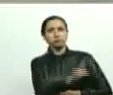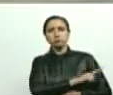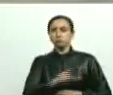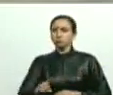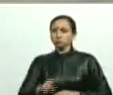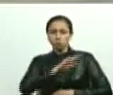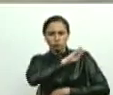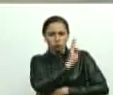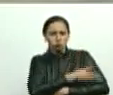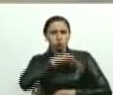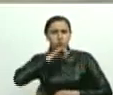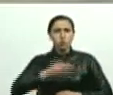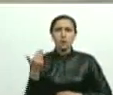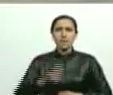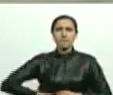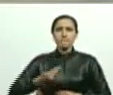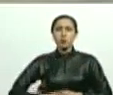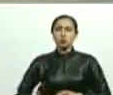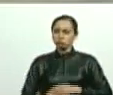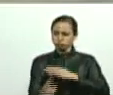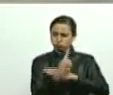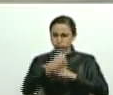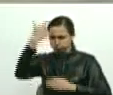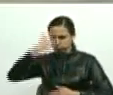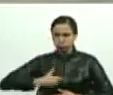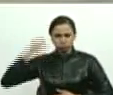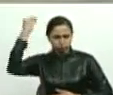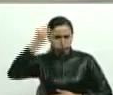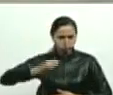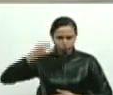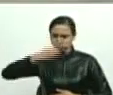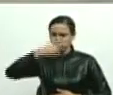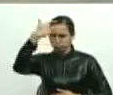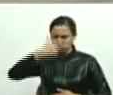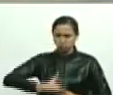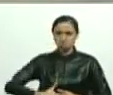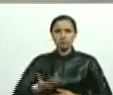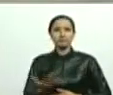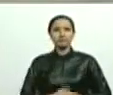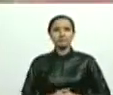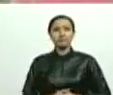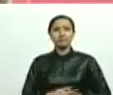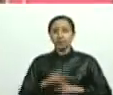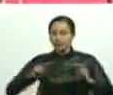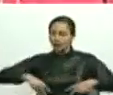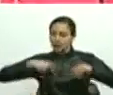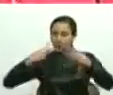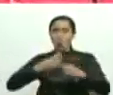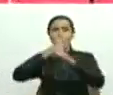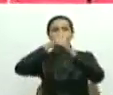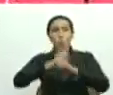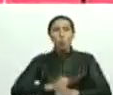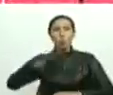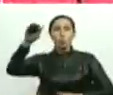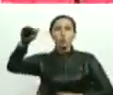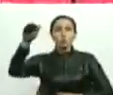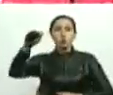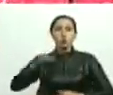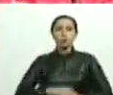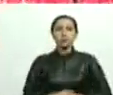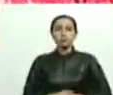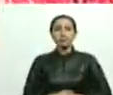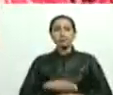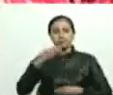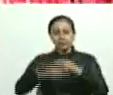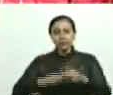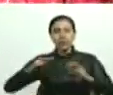histórico. Autocrítica y crítica para renovar la esperanza hacia el futuro, para renovar